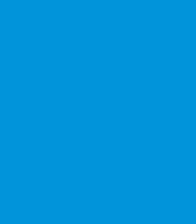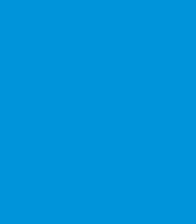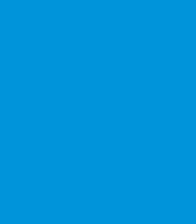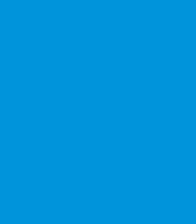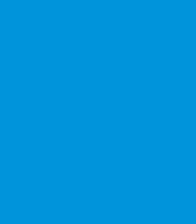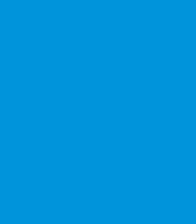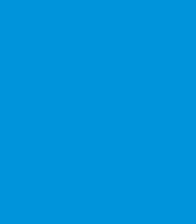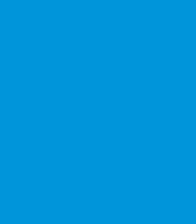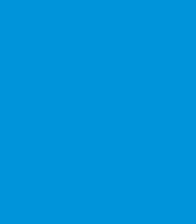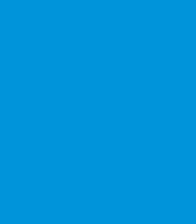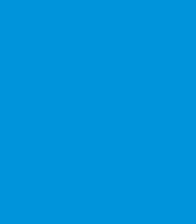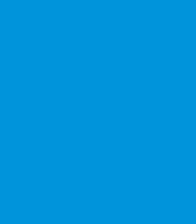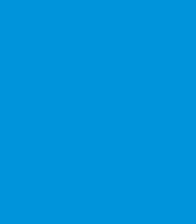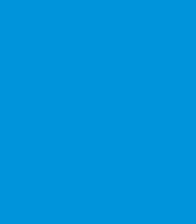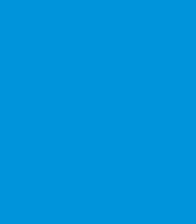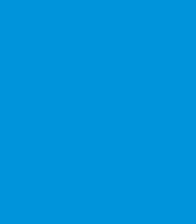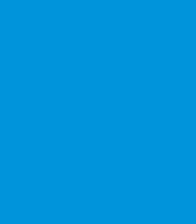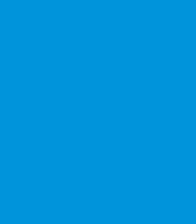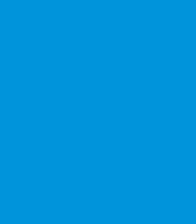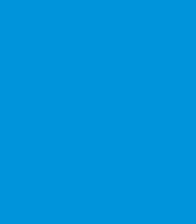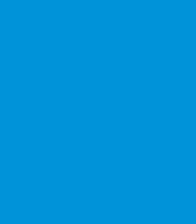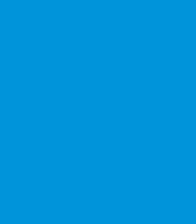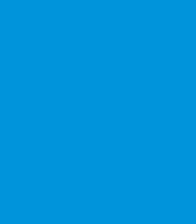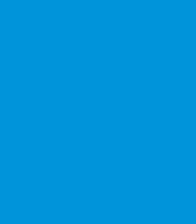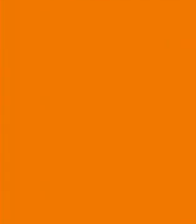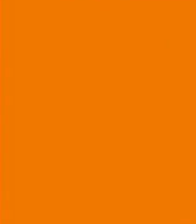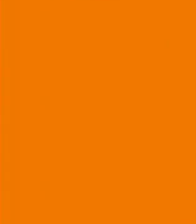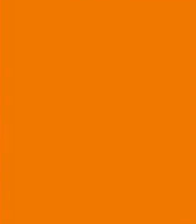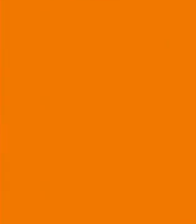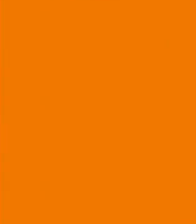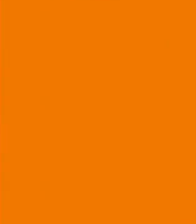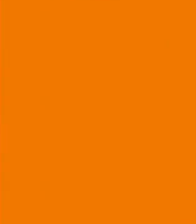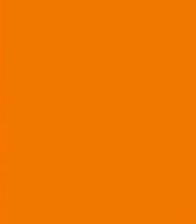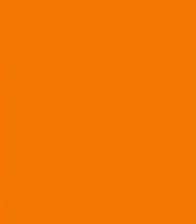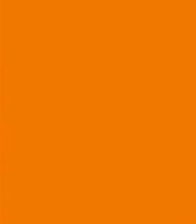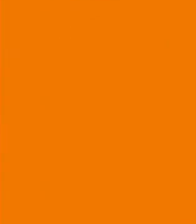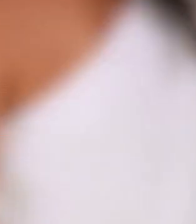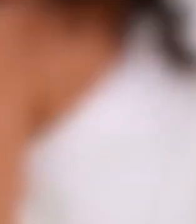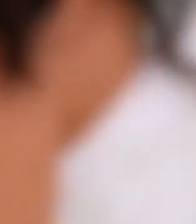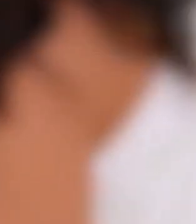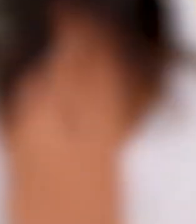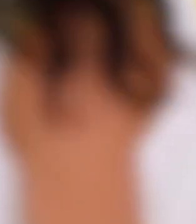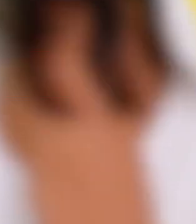Raxa, hagamos el futuro, juntos. Costa Rica es